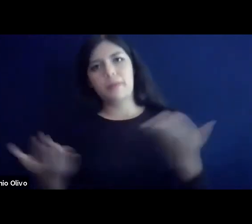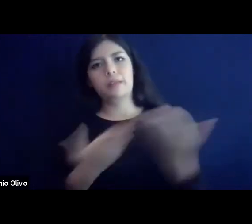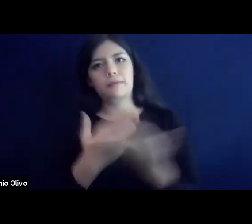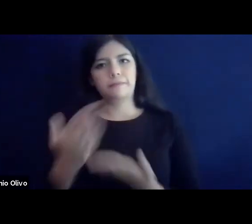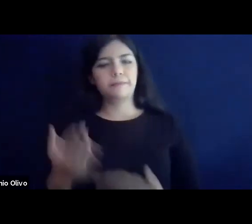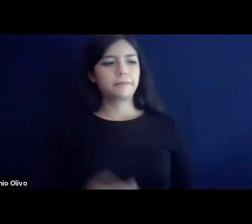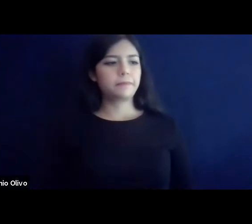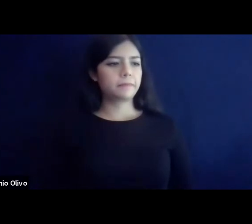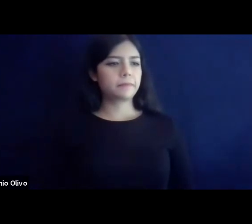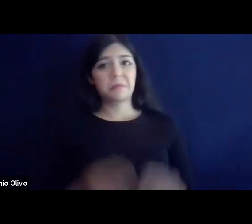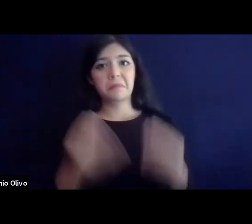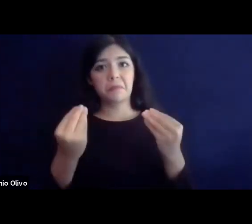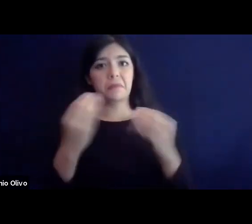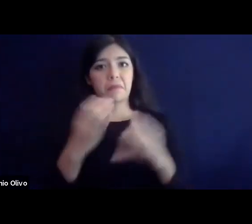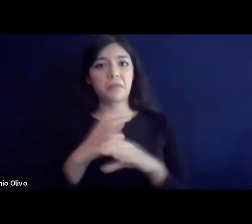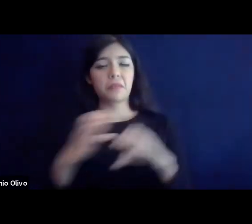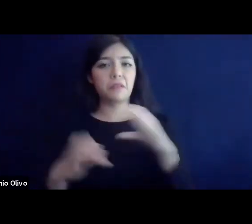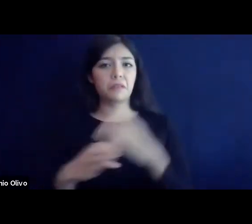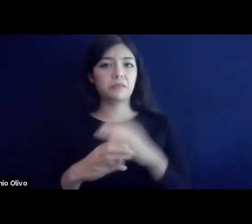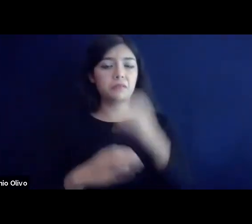Que han sido bastantes.